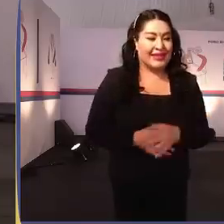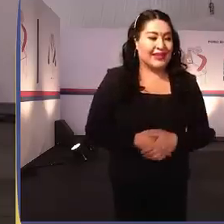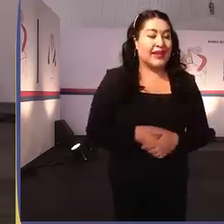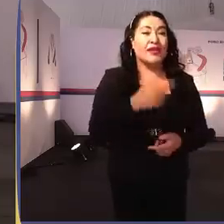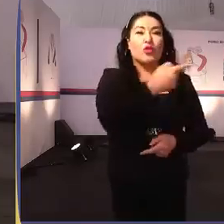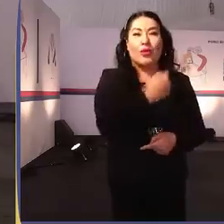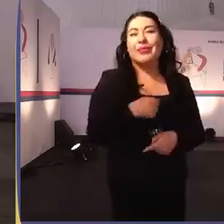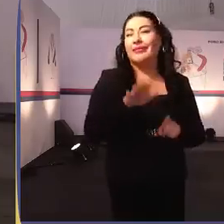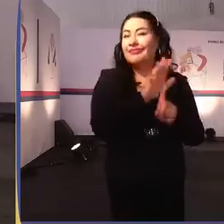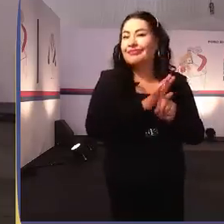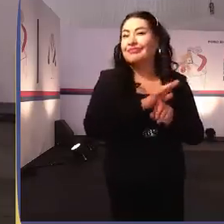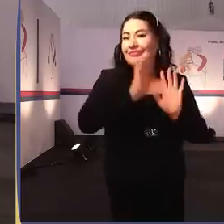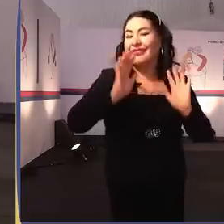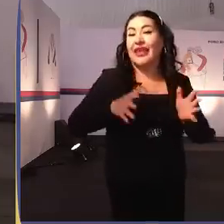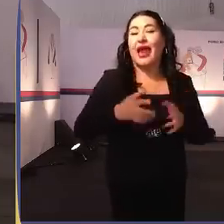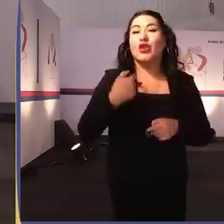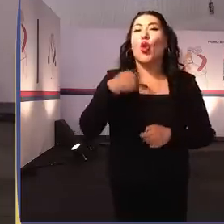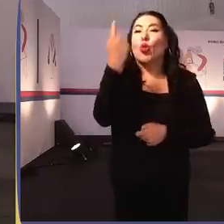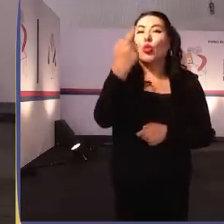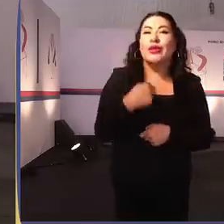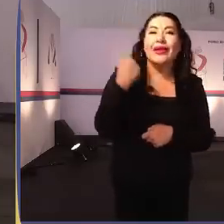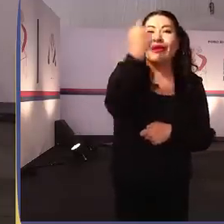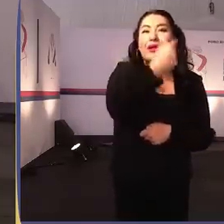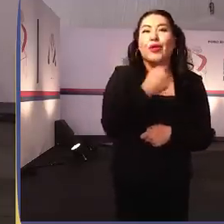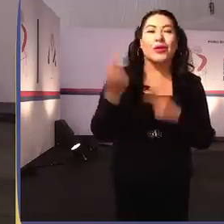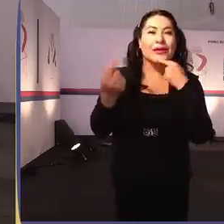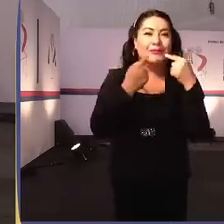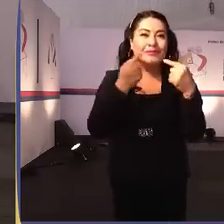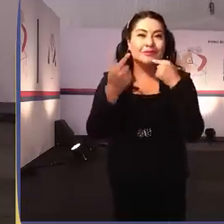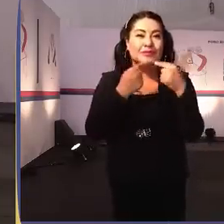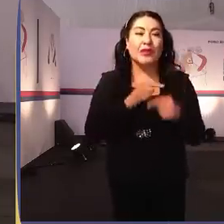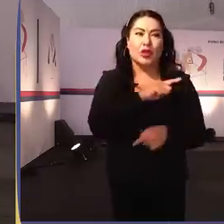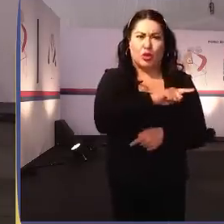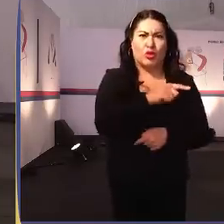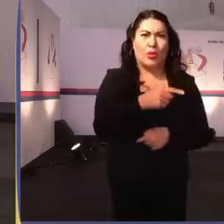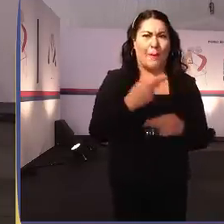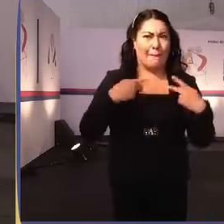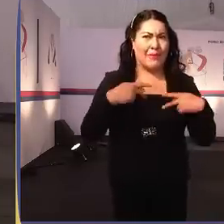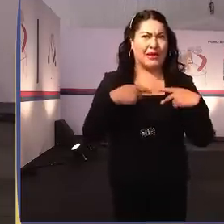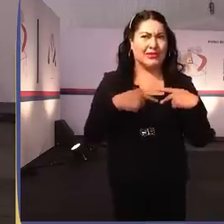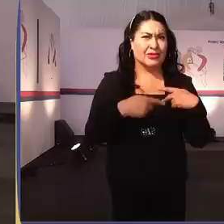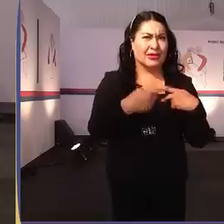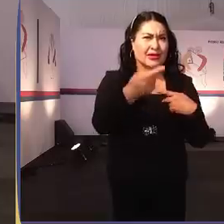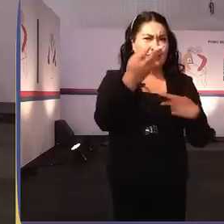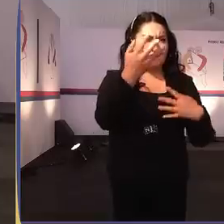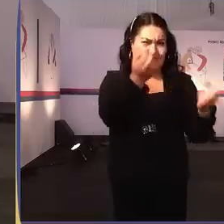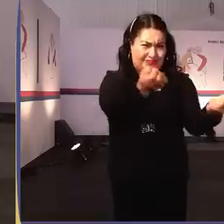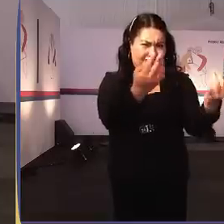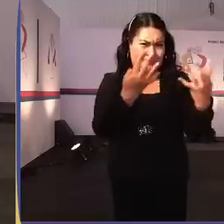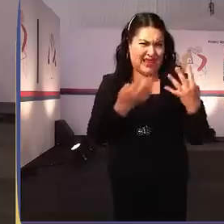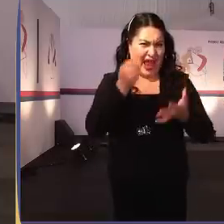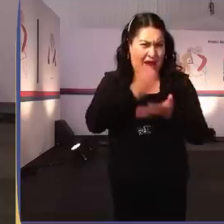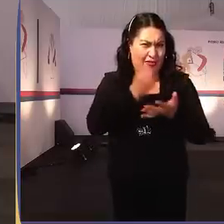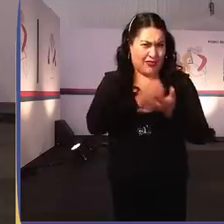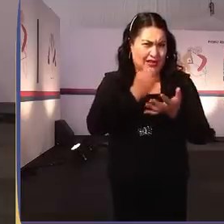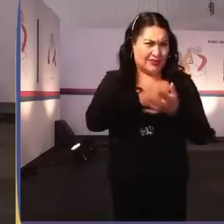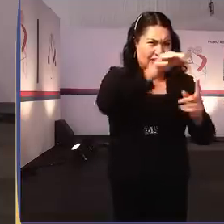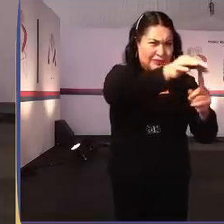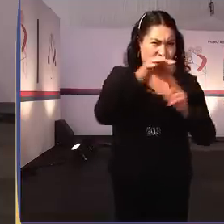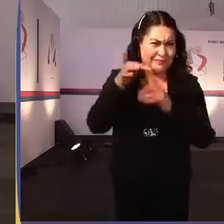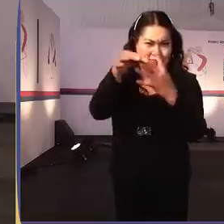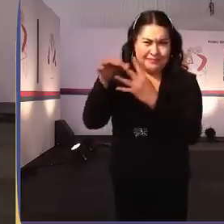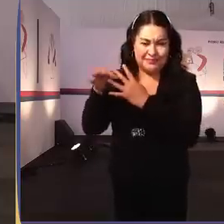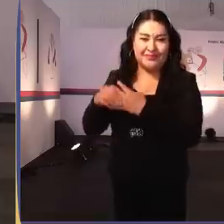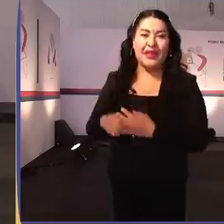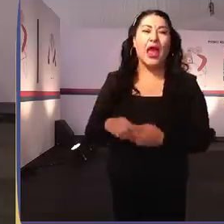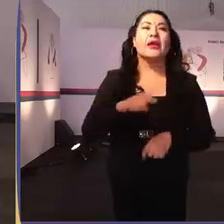una hora contigo aquí. Pero, ¿qué? Oye, tú trajiste a todos ellos a fuerza, ¿verdad? Para que te dieran la razón. Bueno, los de la